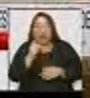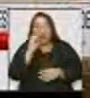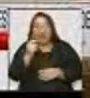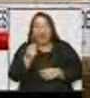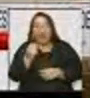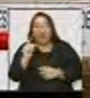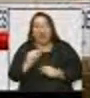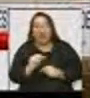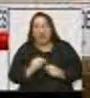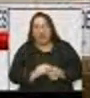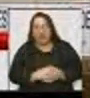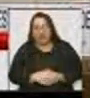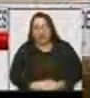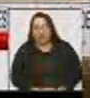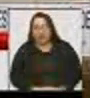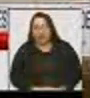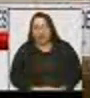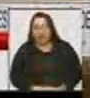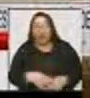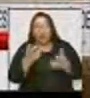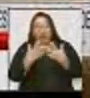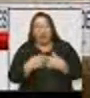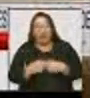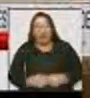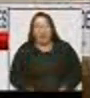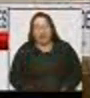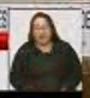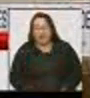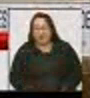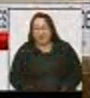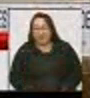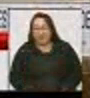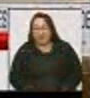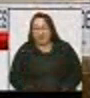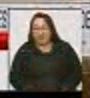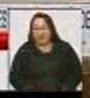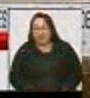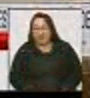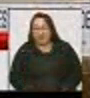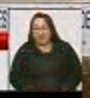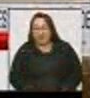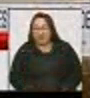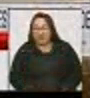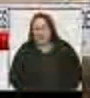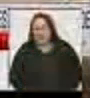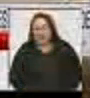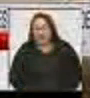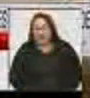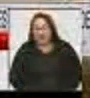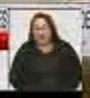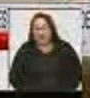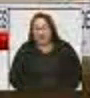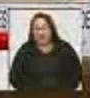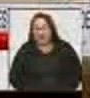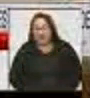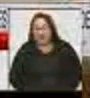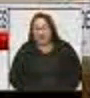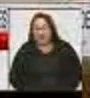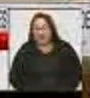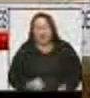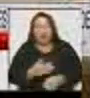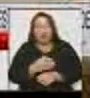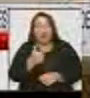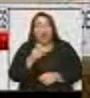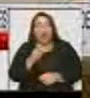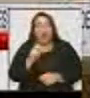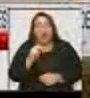dinero barato para empresas, para que no recurran a los bancos, recurran a las AFPs, que